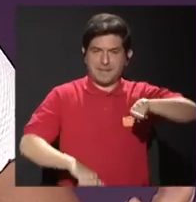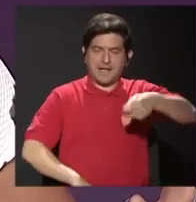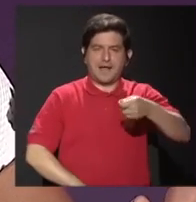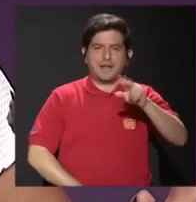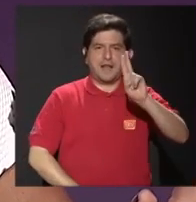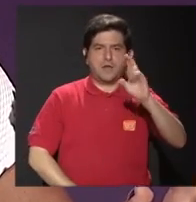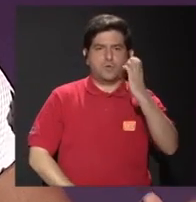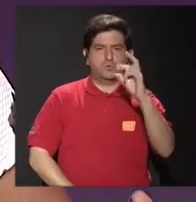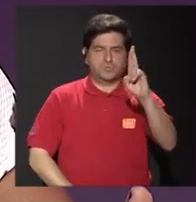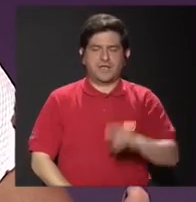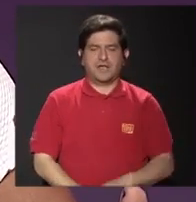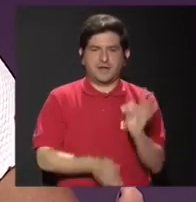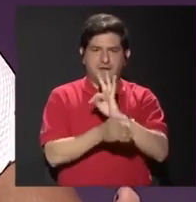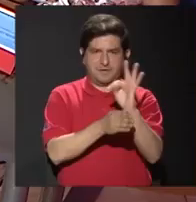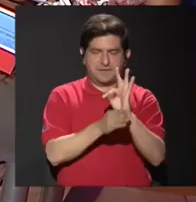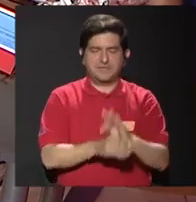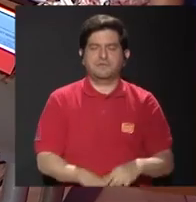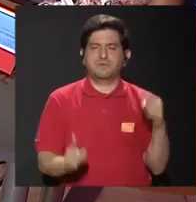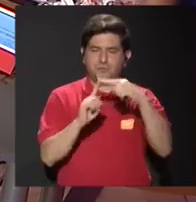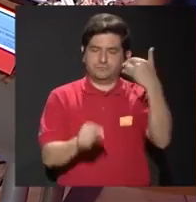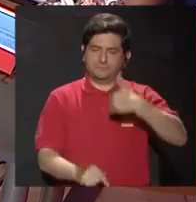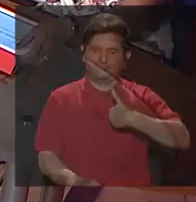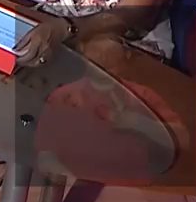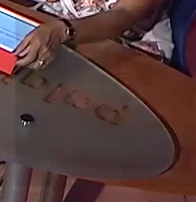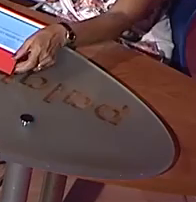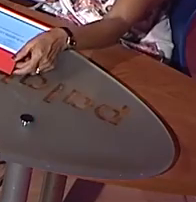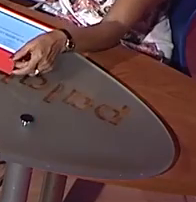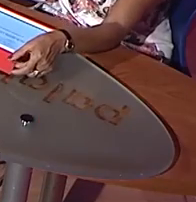canal cr-v con sentido